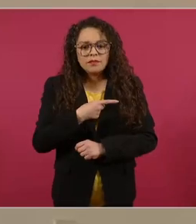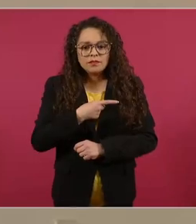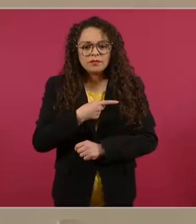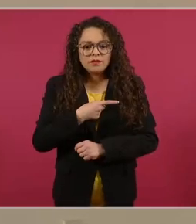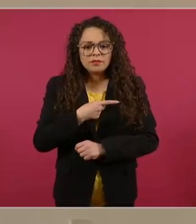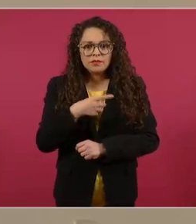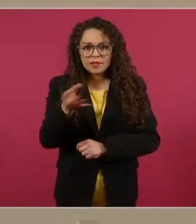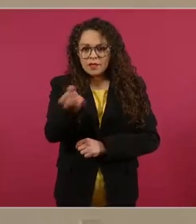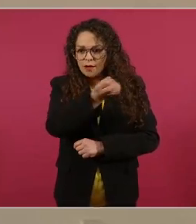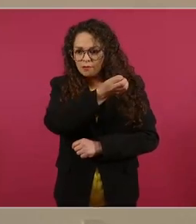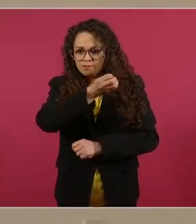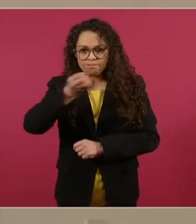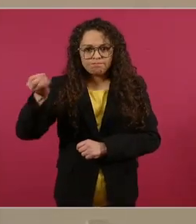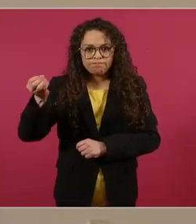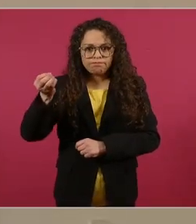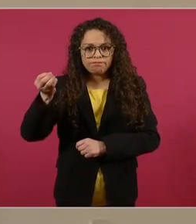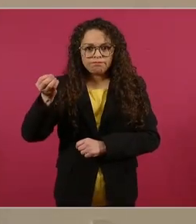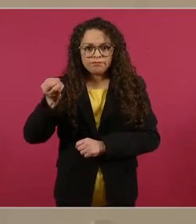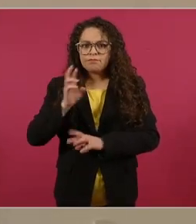que conteste como lo es,